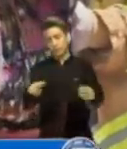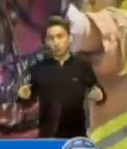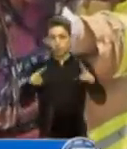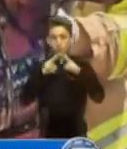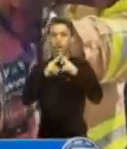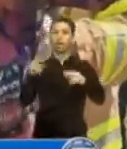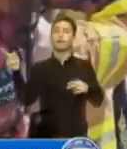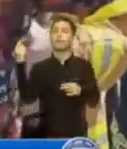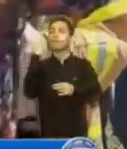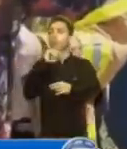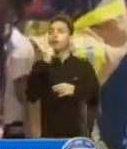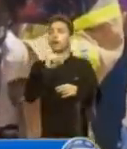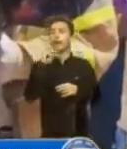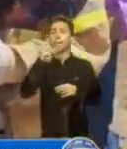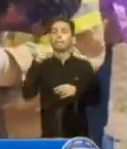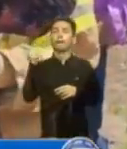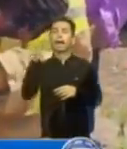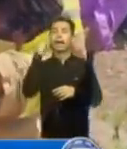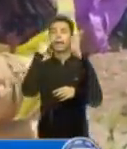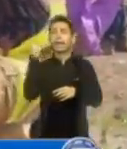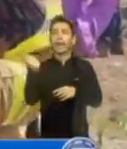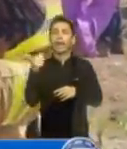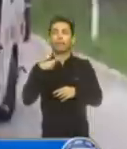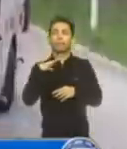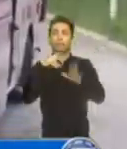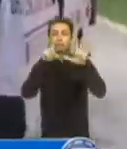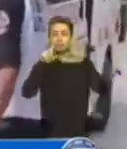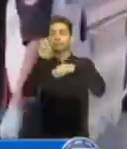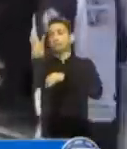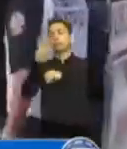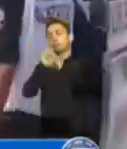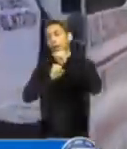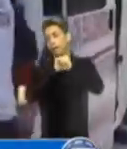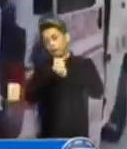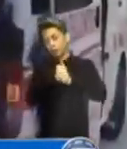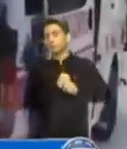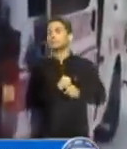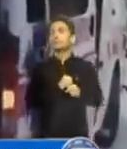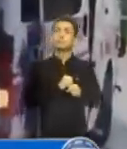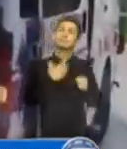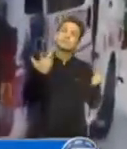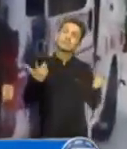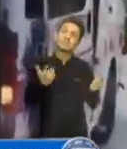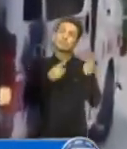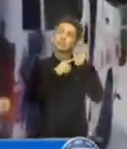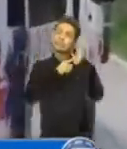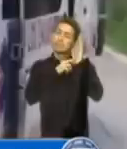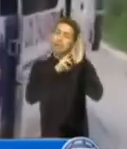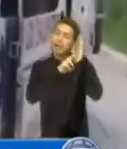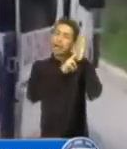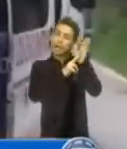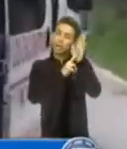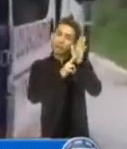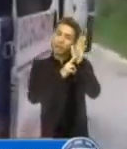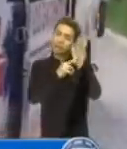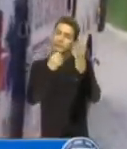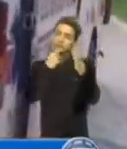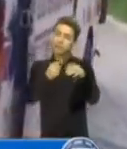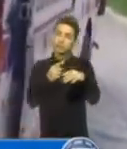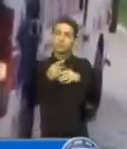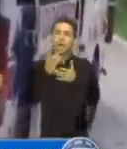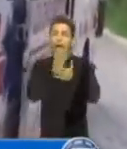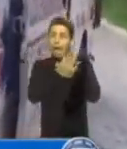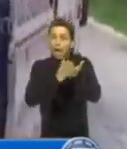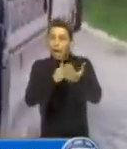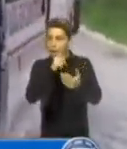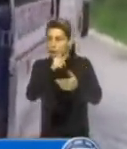de María Shoch Cook, de 63 años de edad. Las recomendaciones sería, y cuando estos casos se pasaría, es